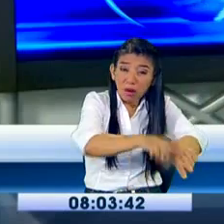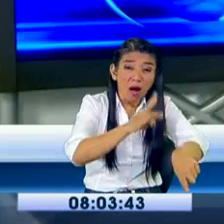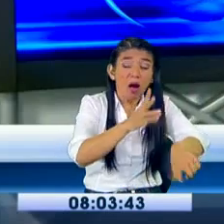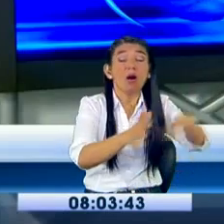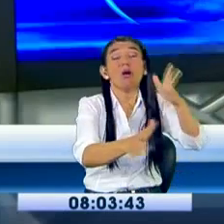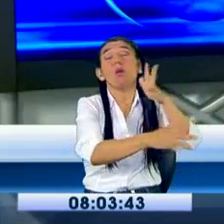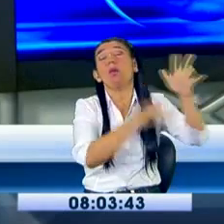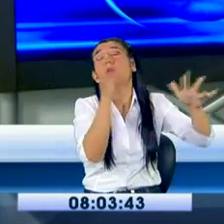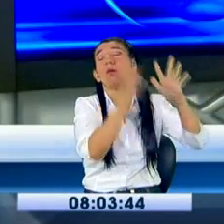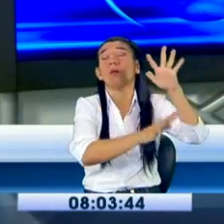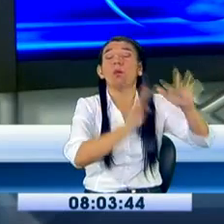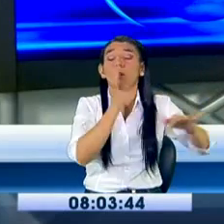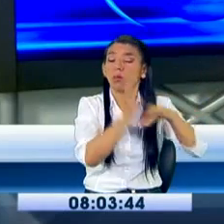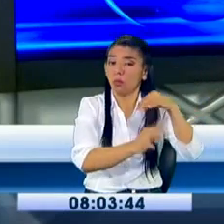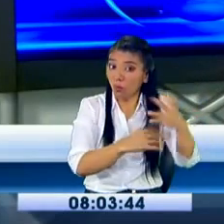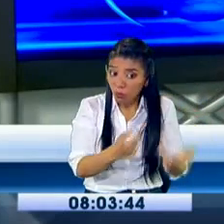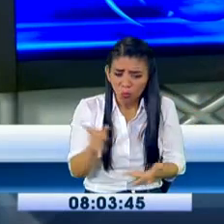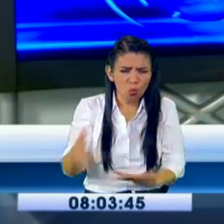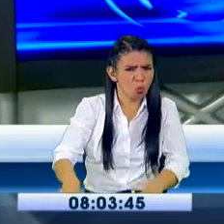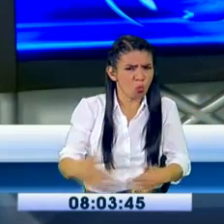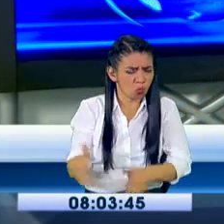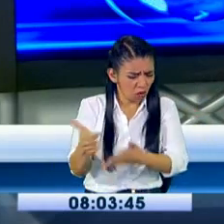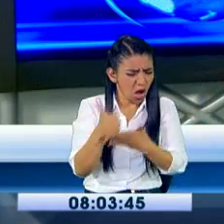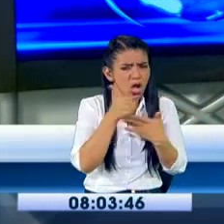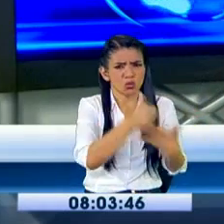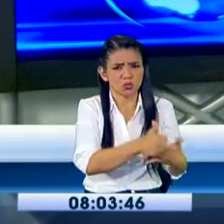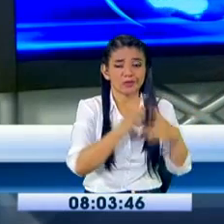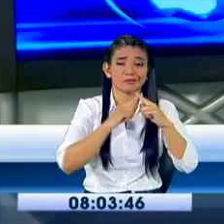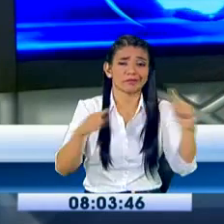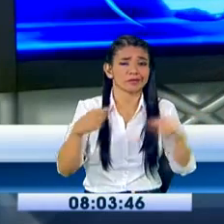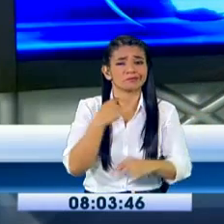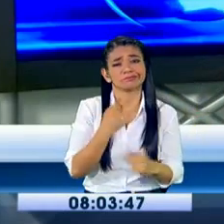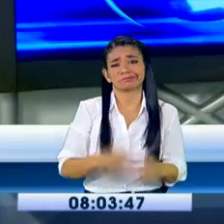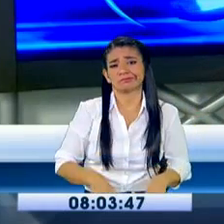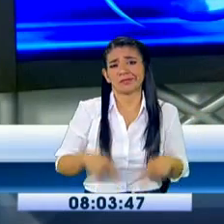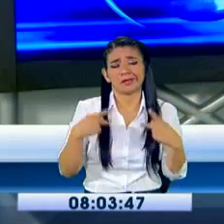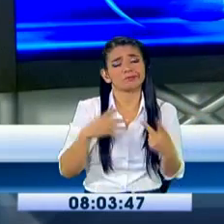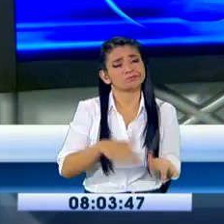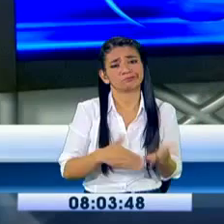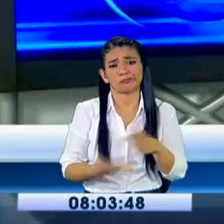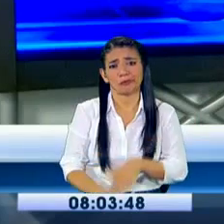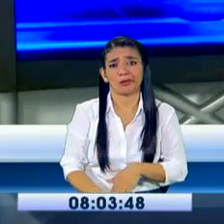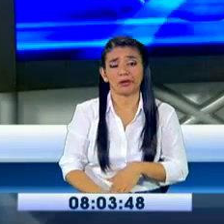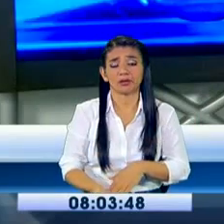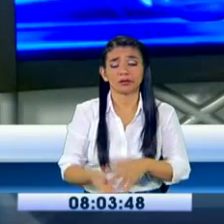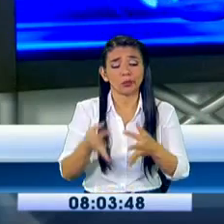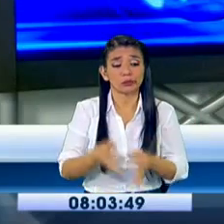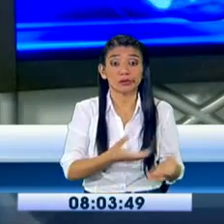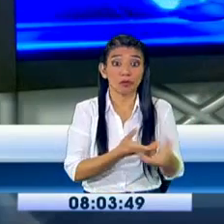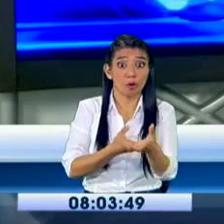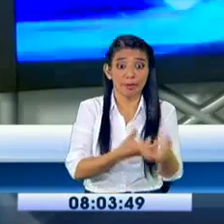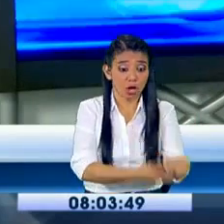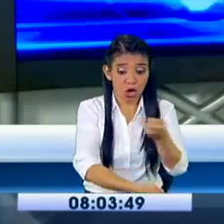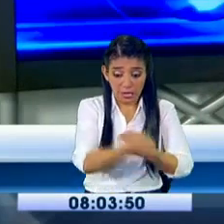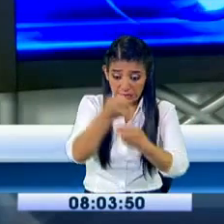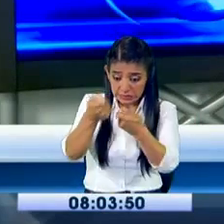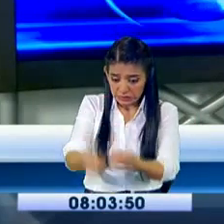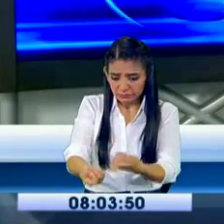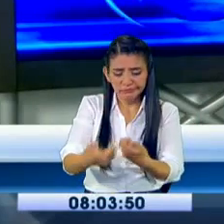una alcantarilla. Su espíritu de solidaridad, sin embargo, le costó la vida. Cuando fue rescatado por los bomberos, ya no tenía signos